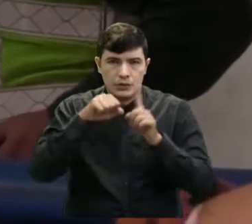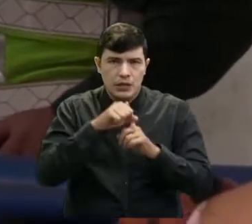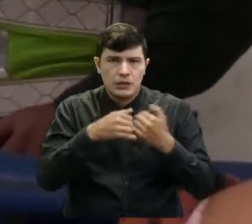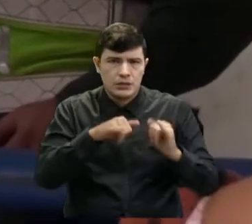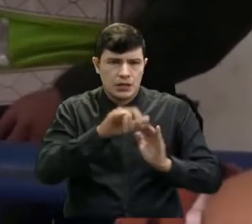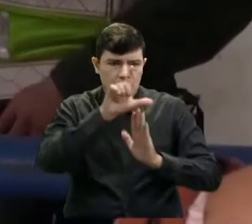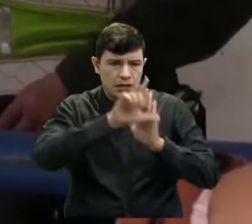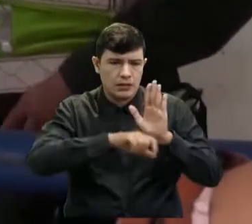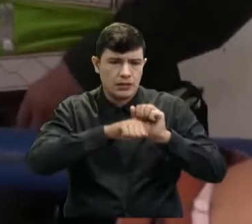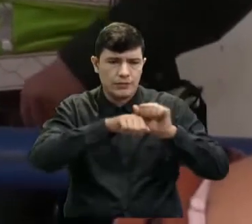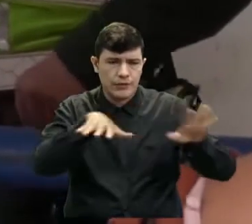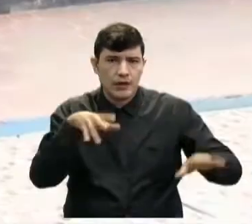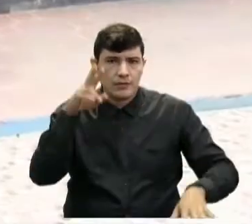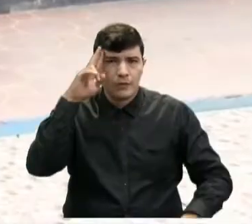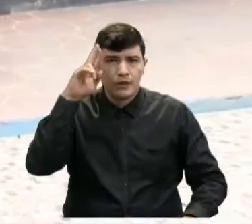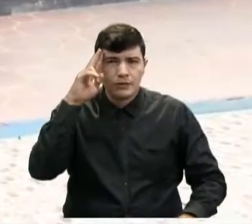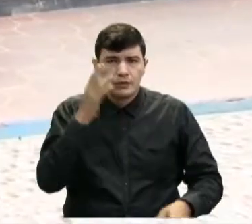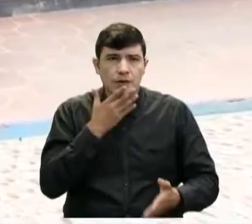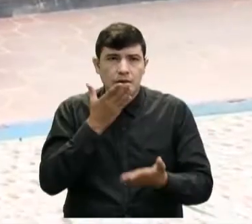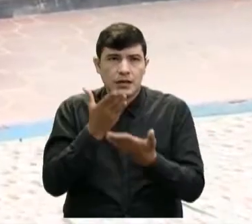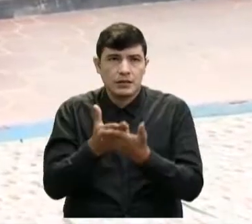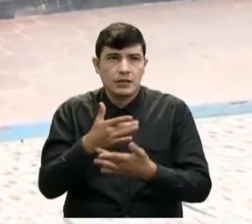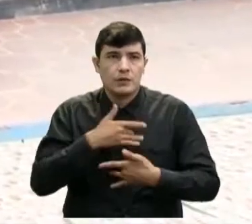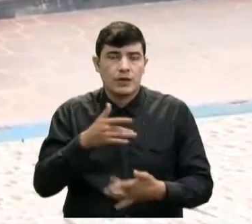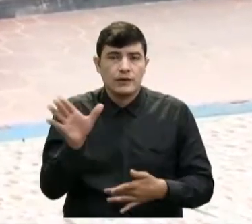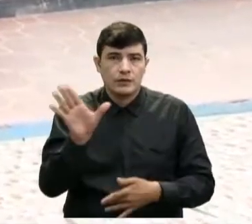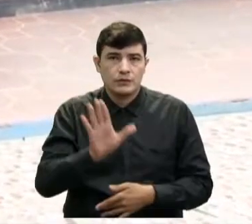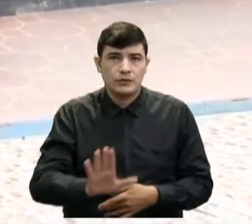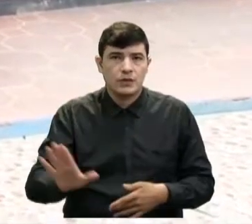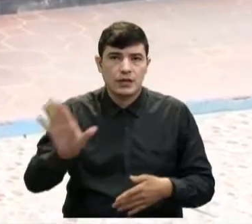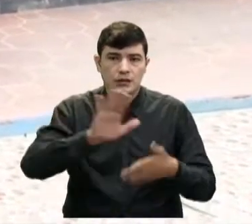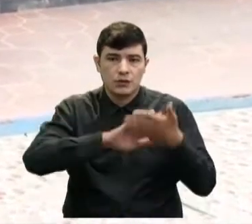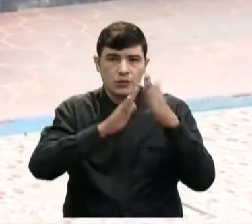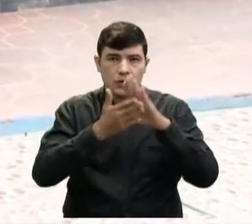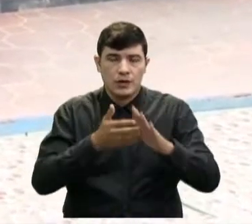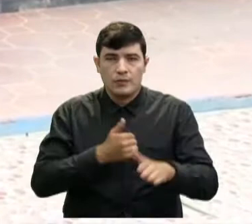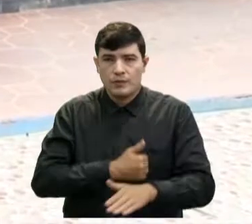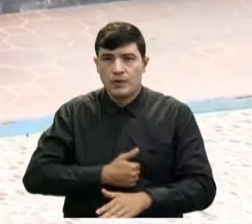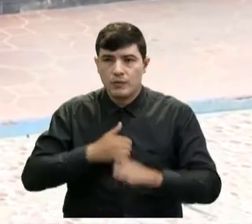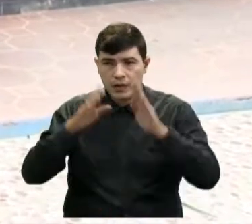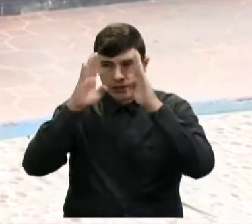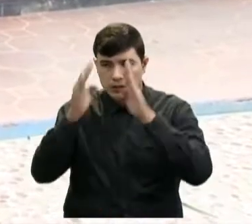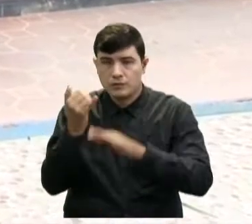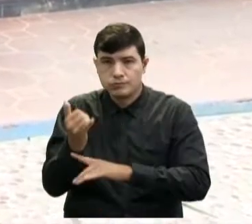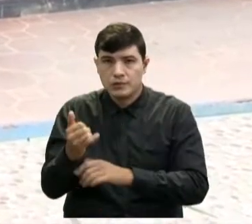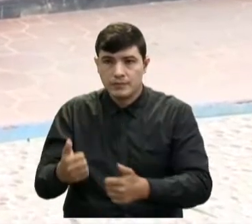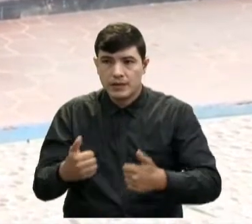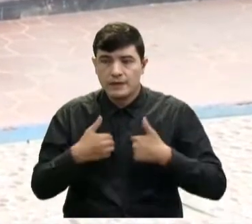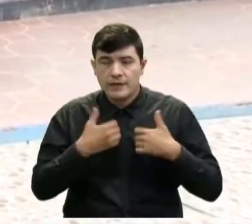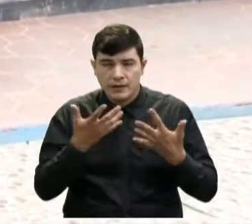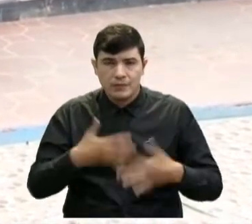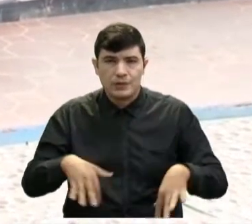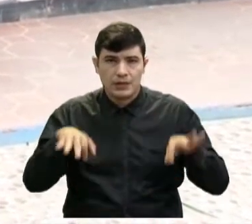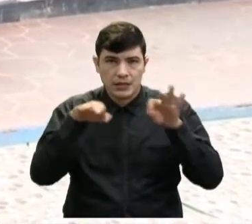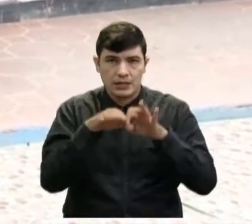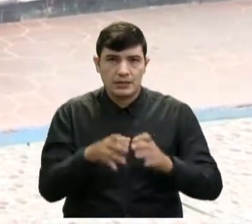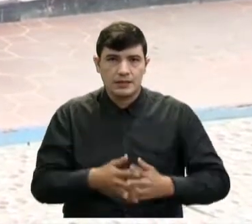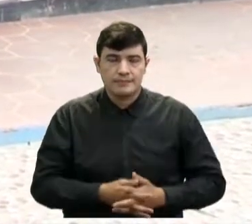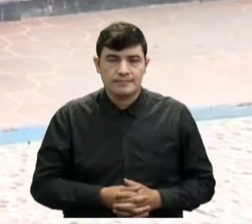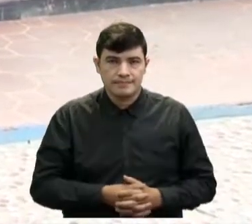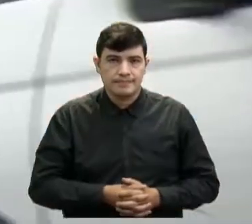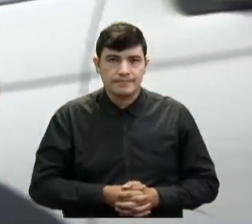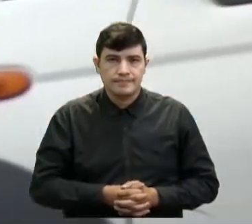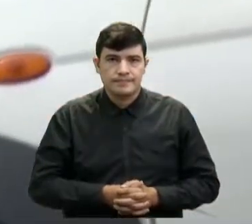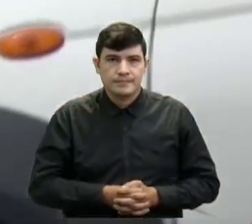entonces agradecemos la larga colaboración de ustedes para que por favor no pierdan ese beneficio que es muy importante para mí sobre todo para los